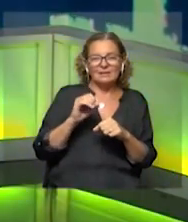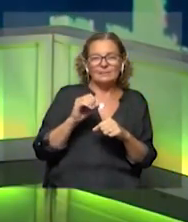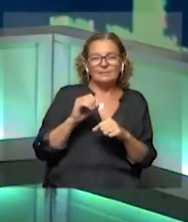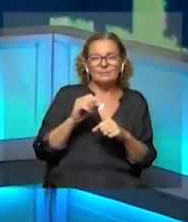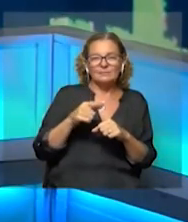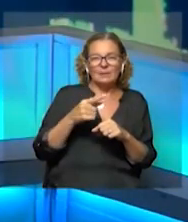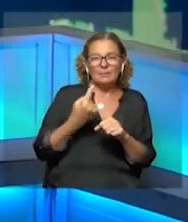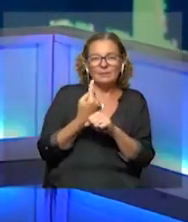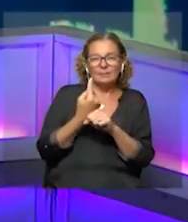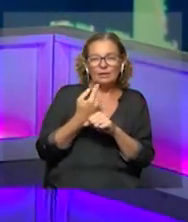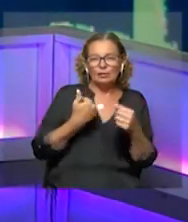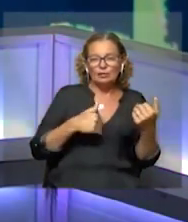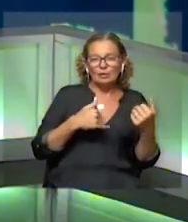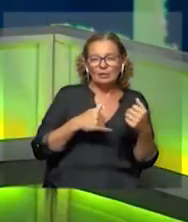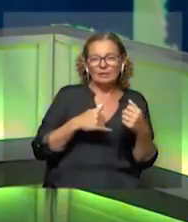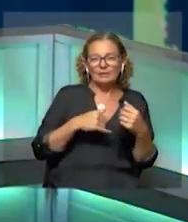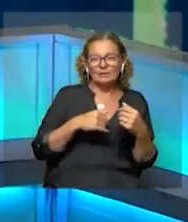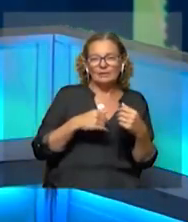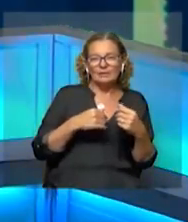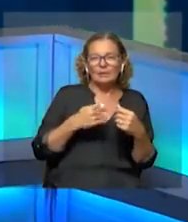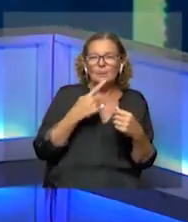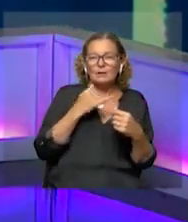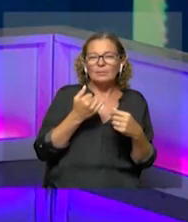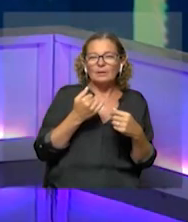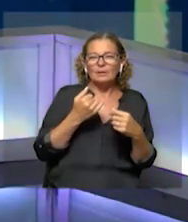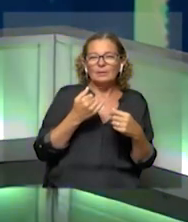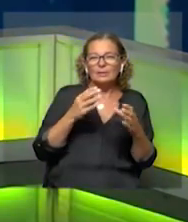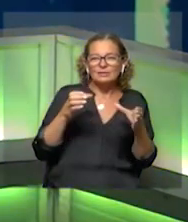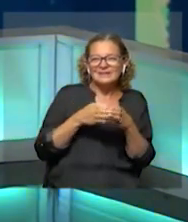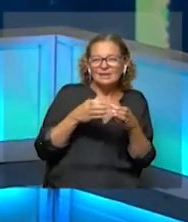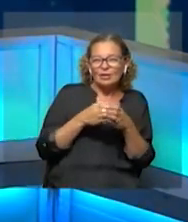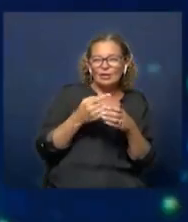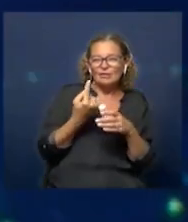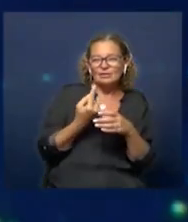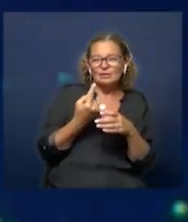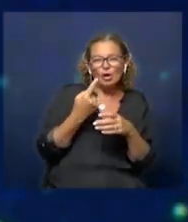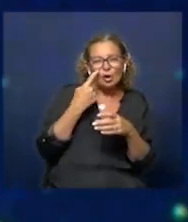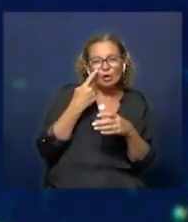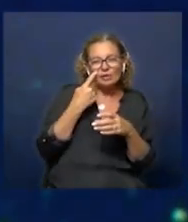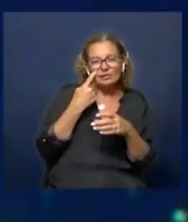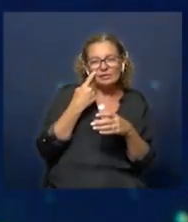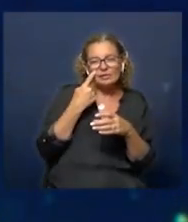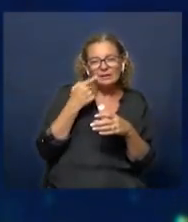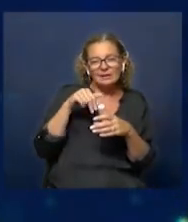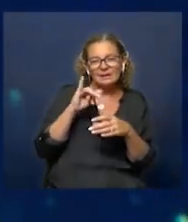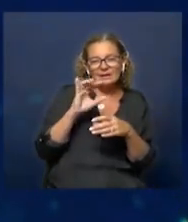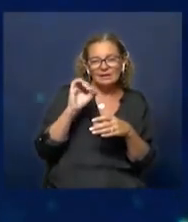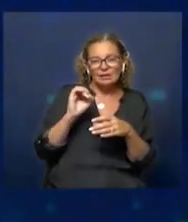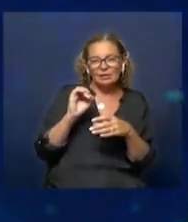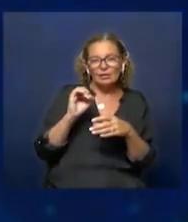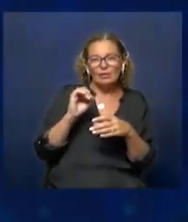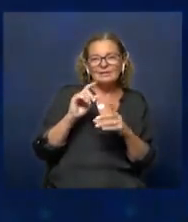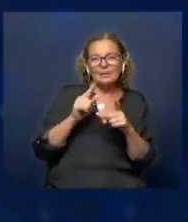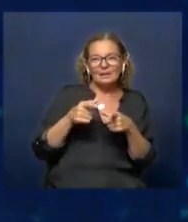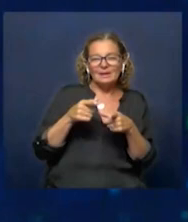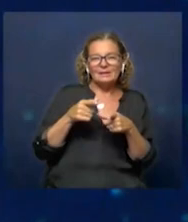a mí me salió primero toques así tipo medio chico y yo ya conocía Bueno a Nico belloso que toca el bajo